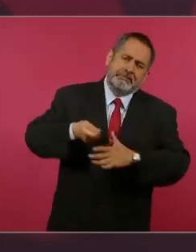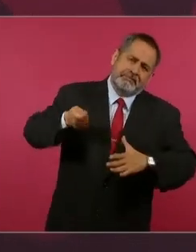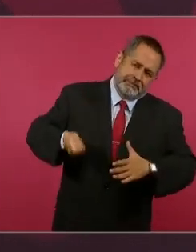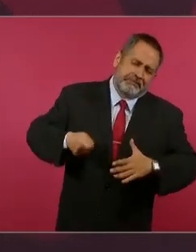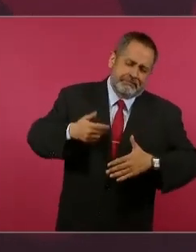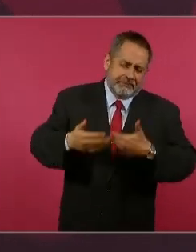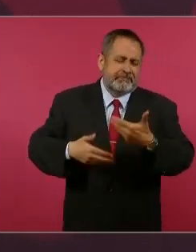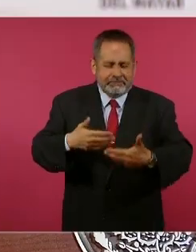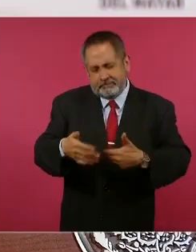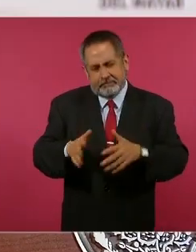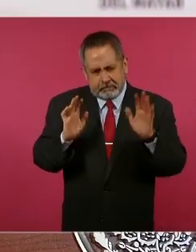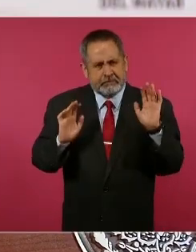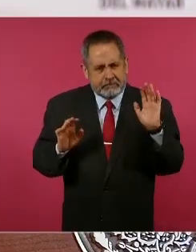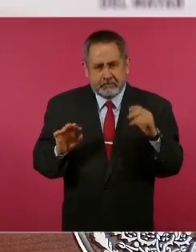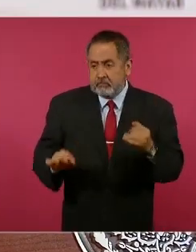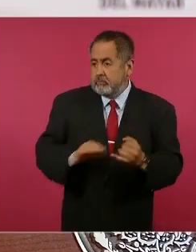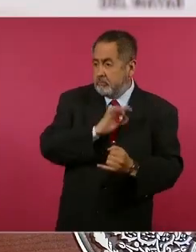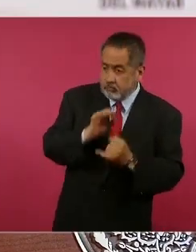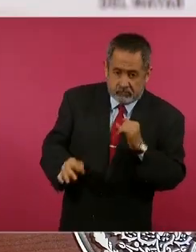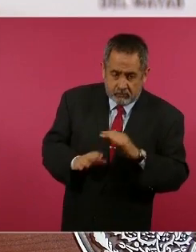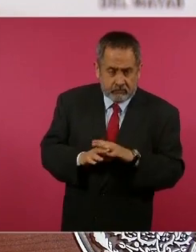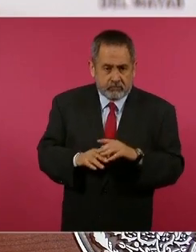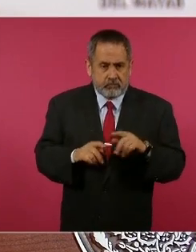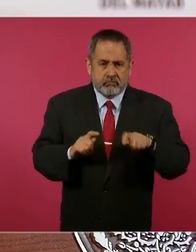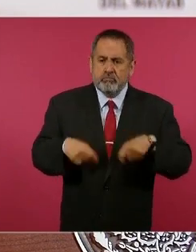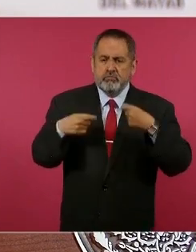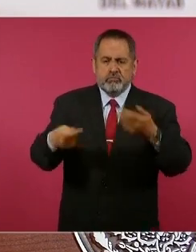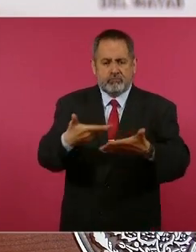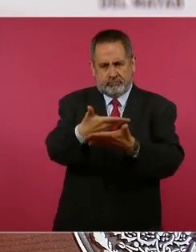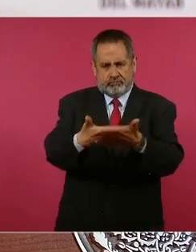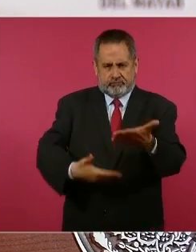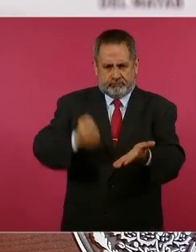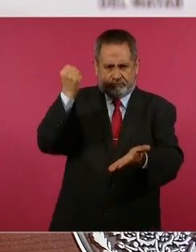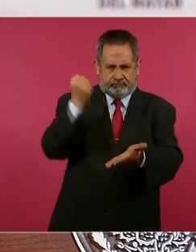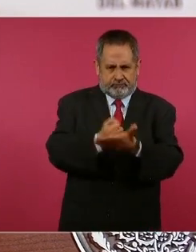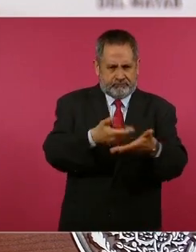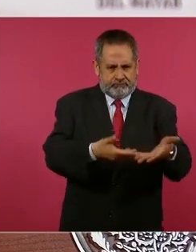y al final entregan la constancia